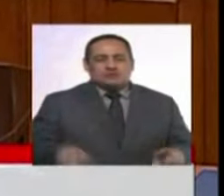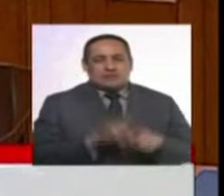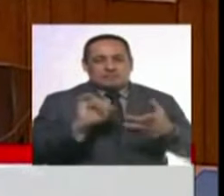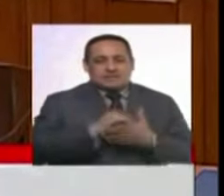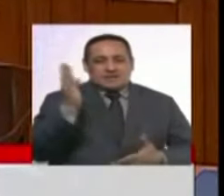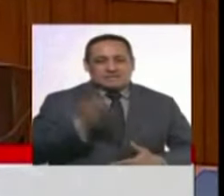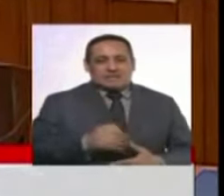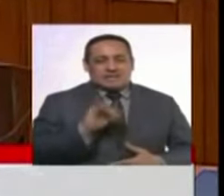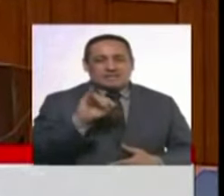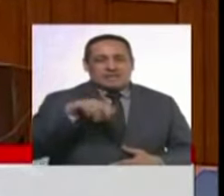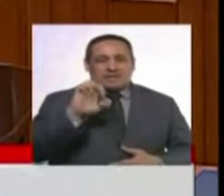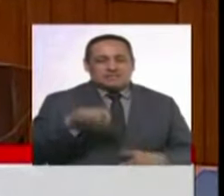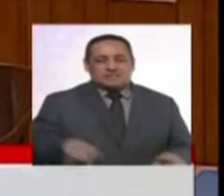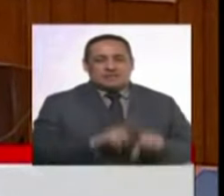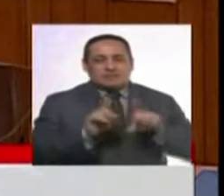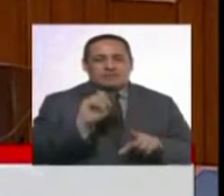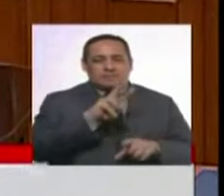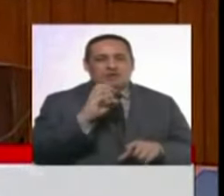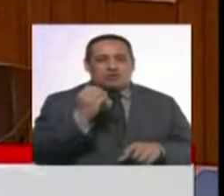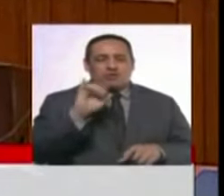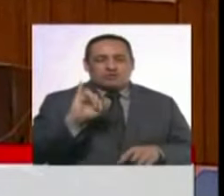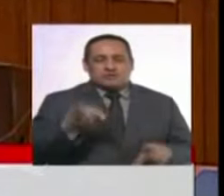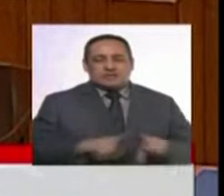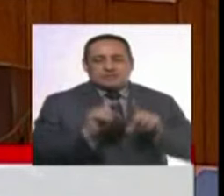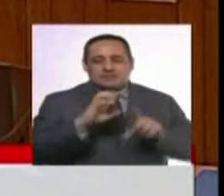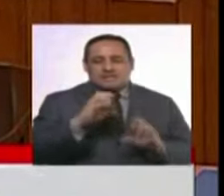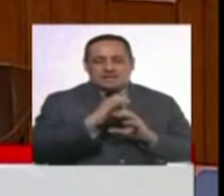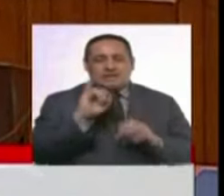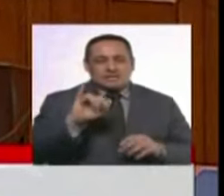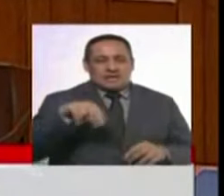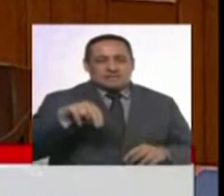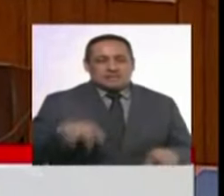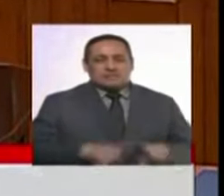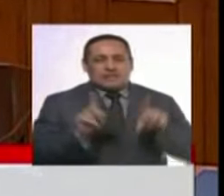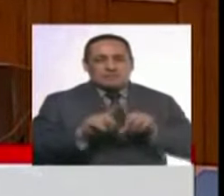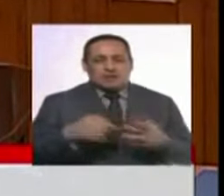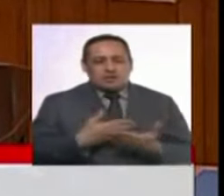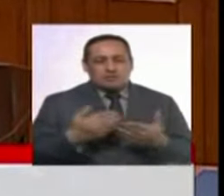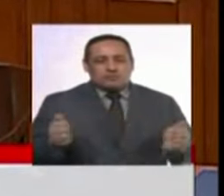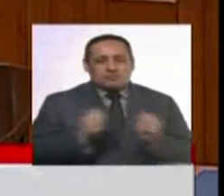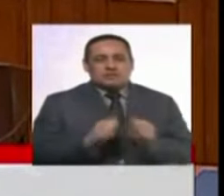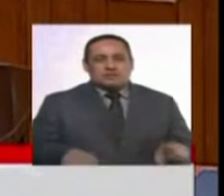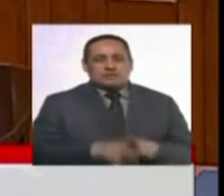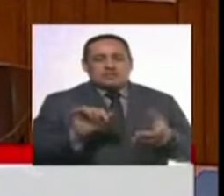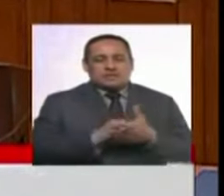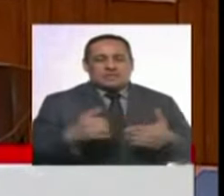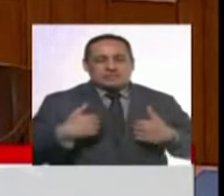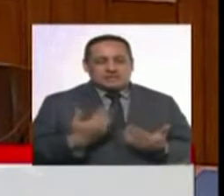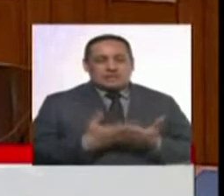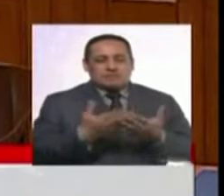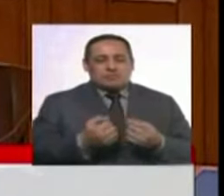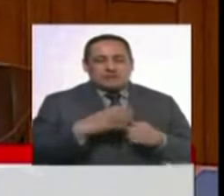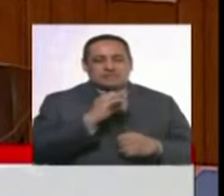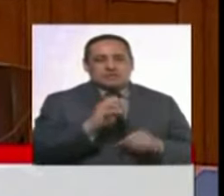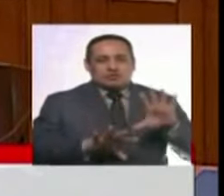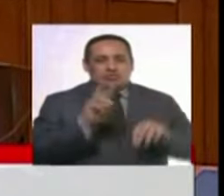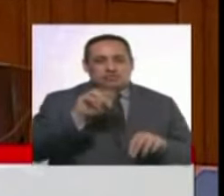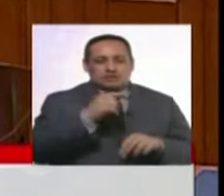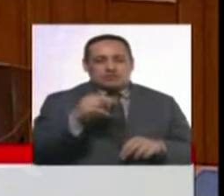Slash y n es las boi es la dg y n acompañan el informe o el informe